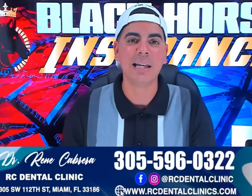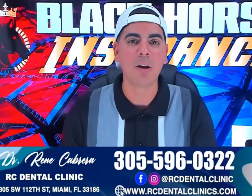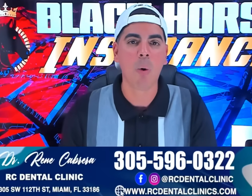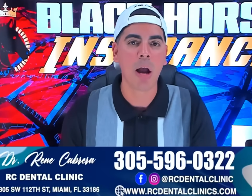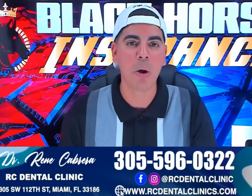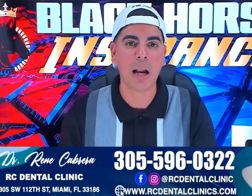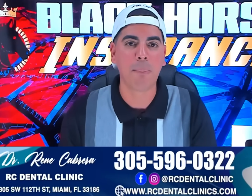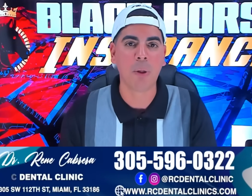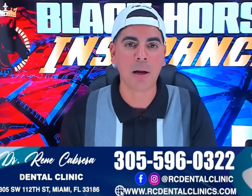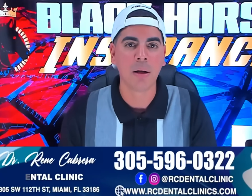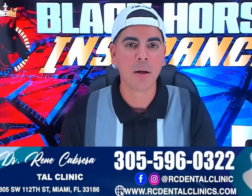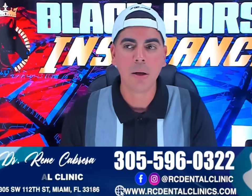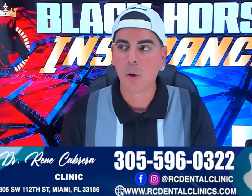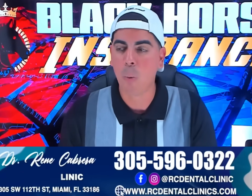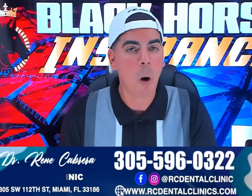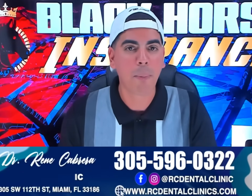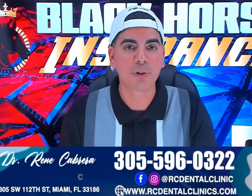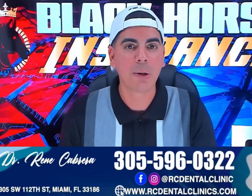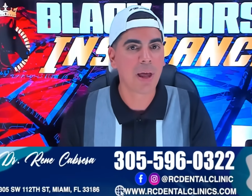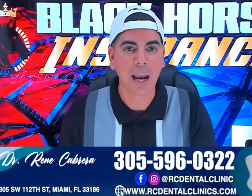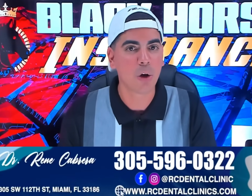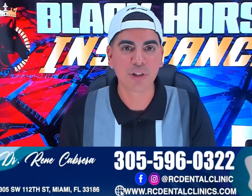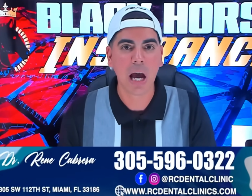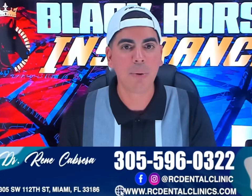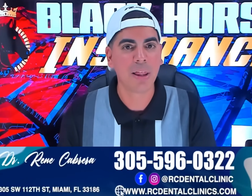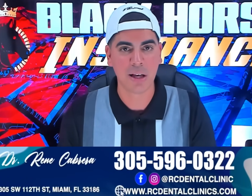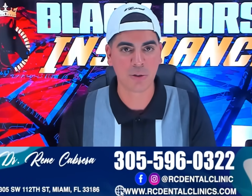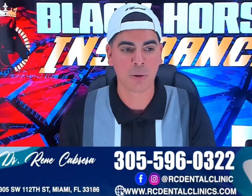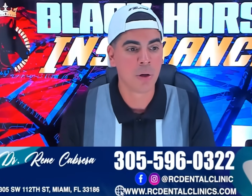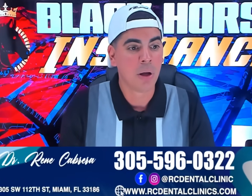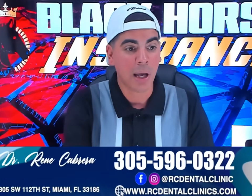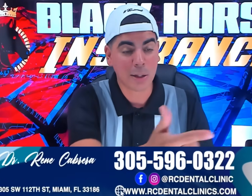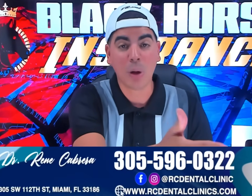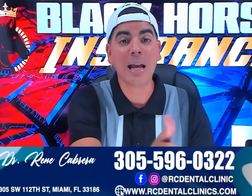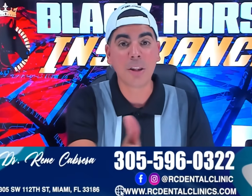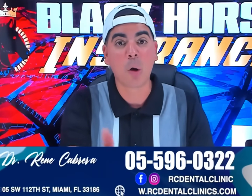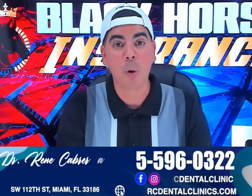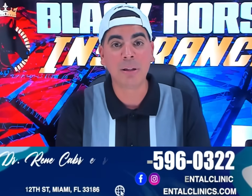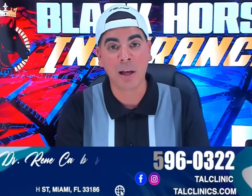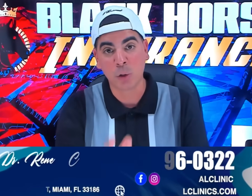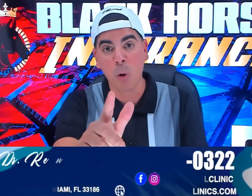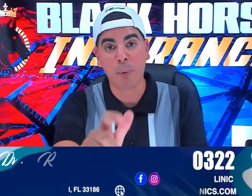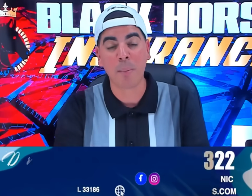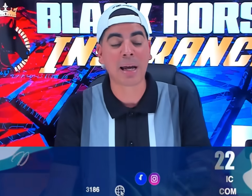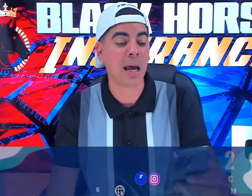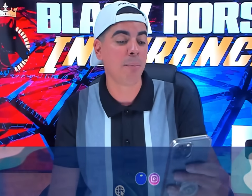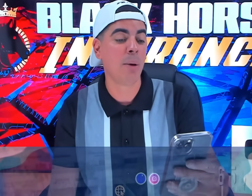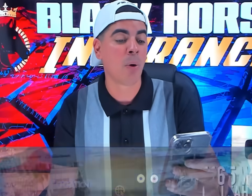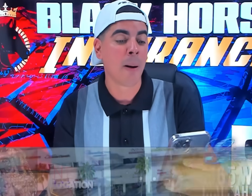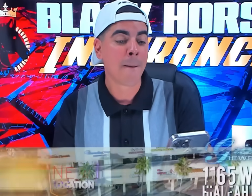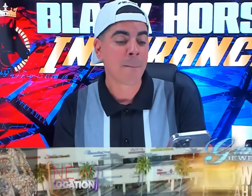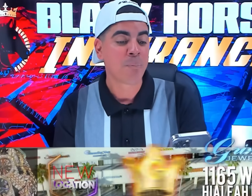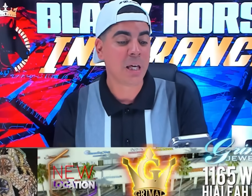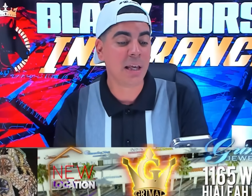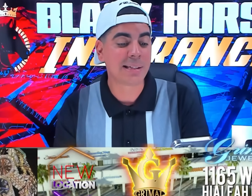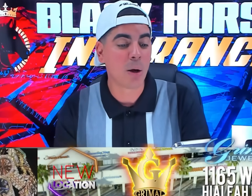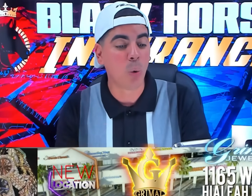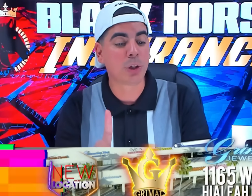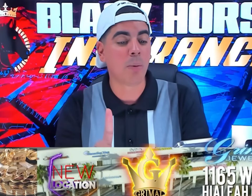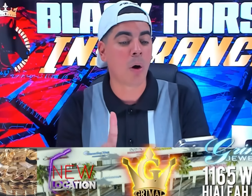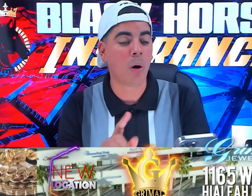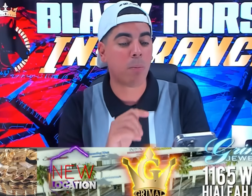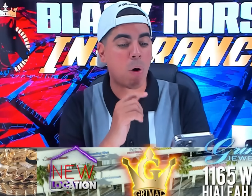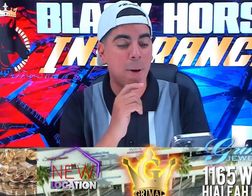65 años en el poder. ¿Cómo es posible de que no se hable de eso? Estoy leyendo los comentarios, esto es un programa que es en vivo, y